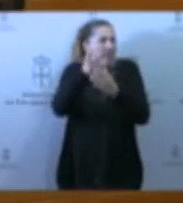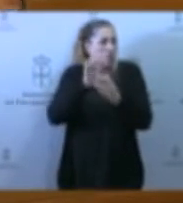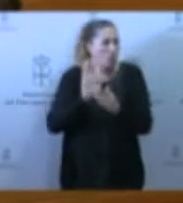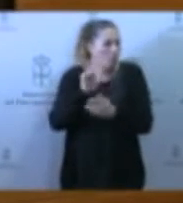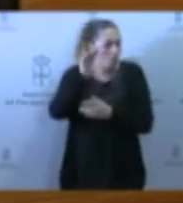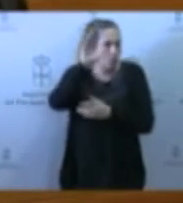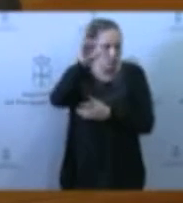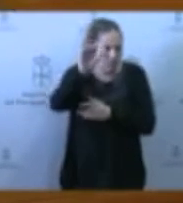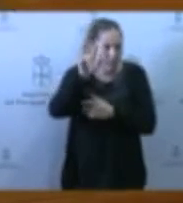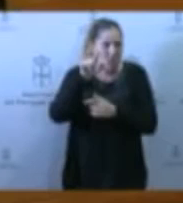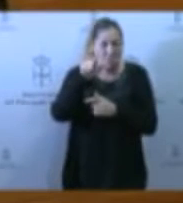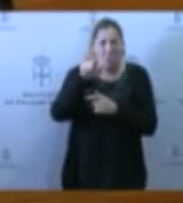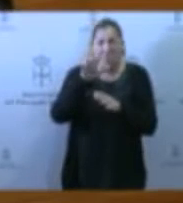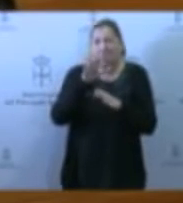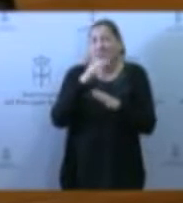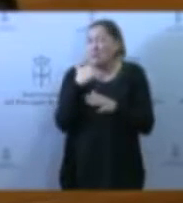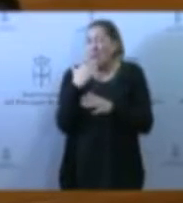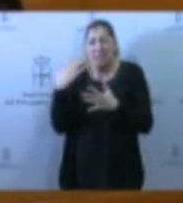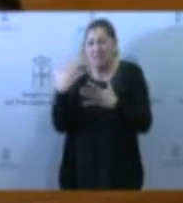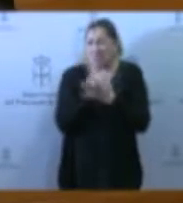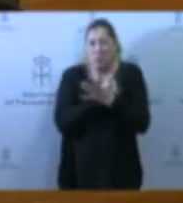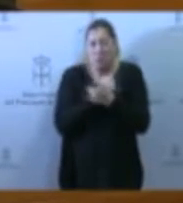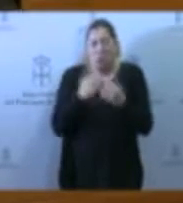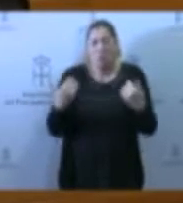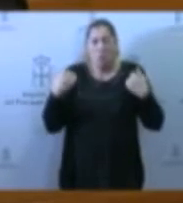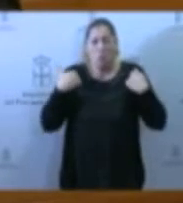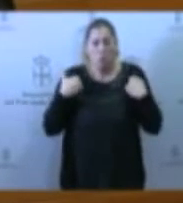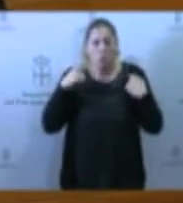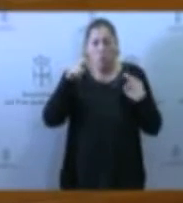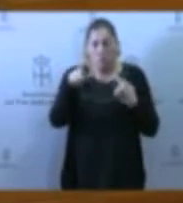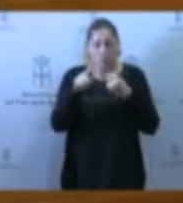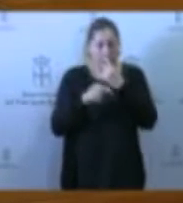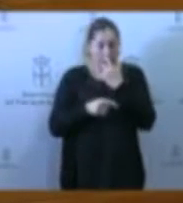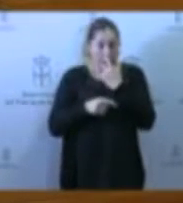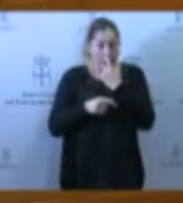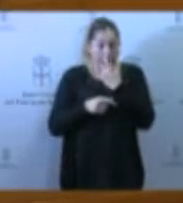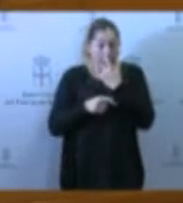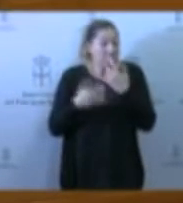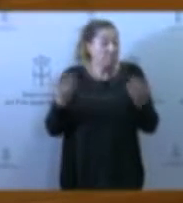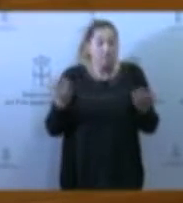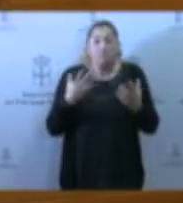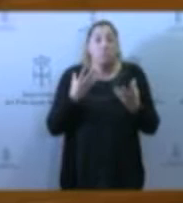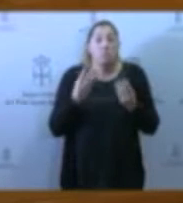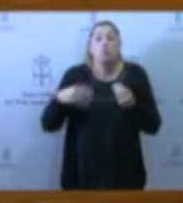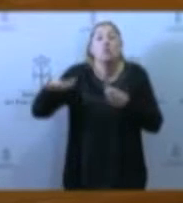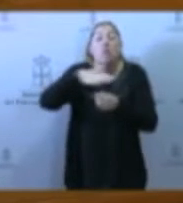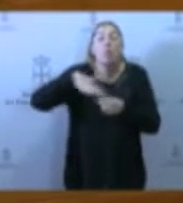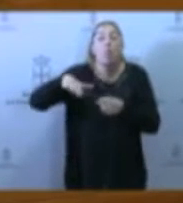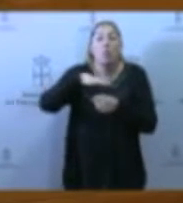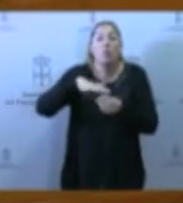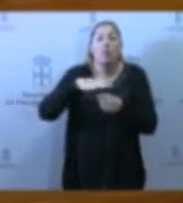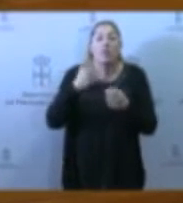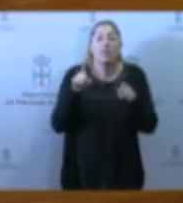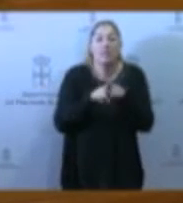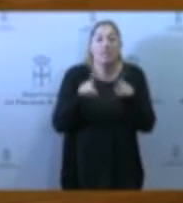porque esto ha sido fundamentalmente en la zona alta de Lena y Ayer, hay muchos lugares a los que solo llega